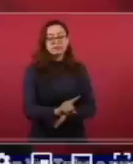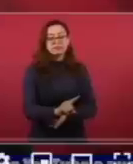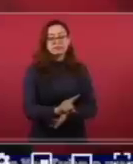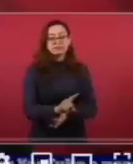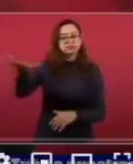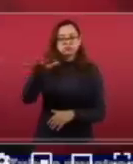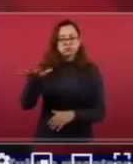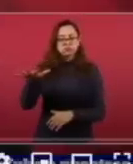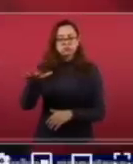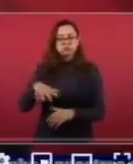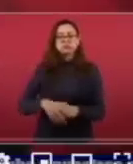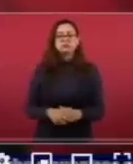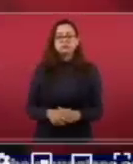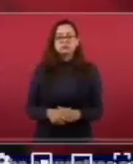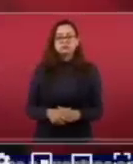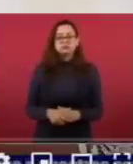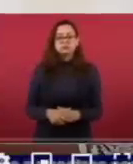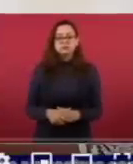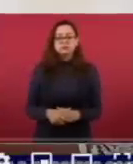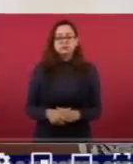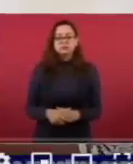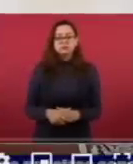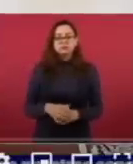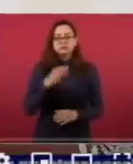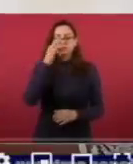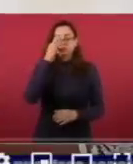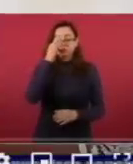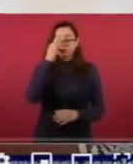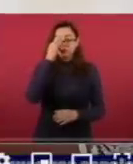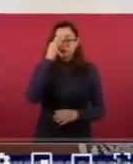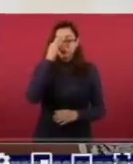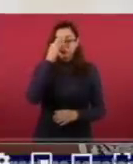escuchar. Porque a suponer,